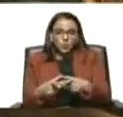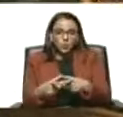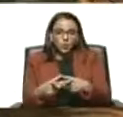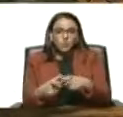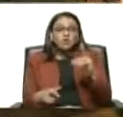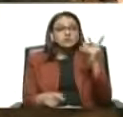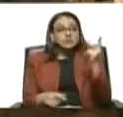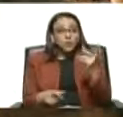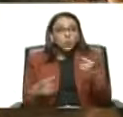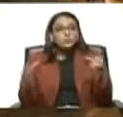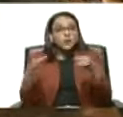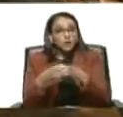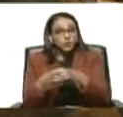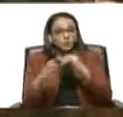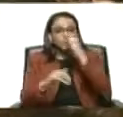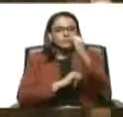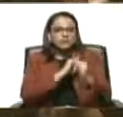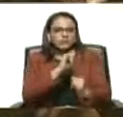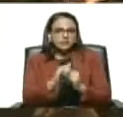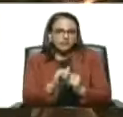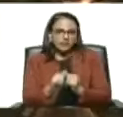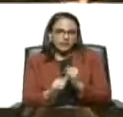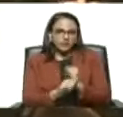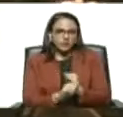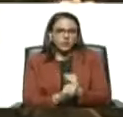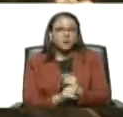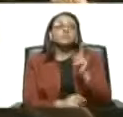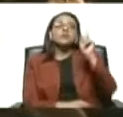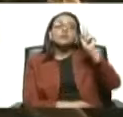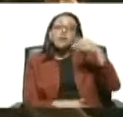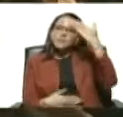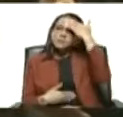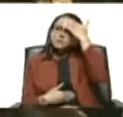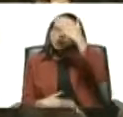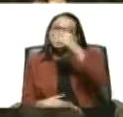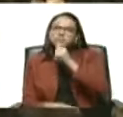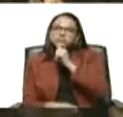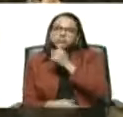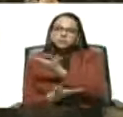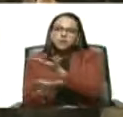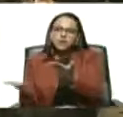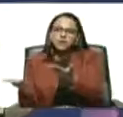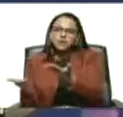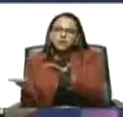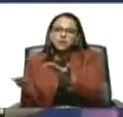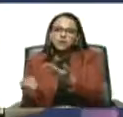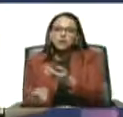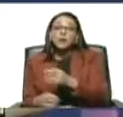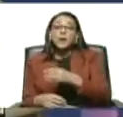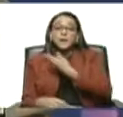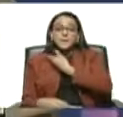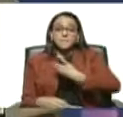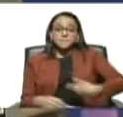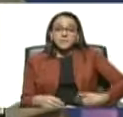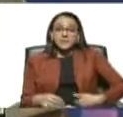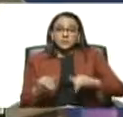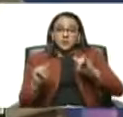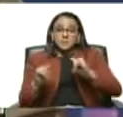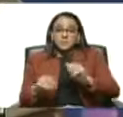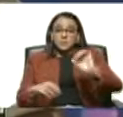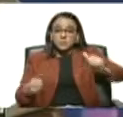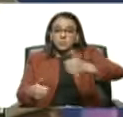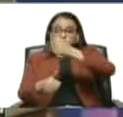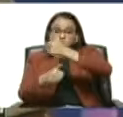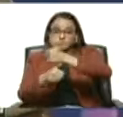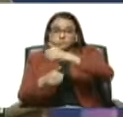segundo seminario internacional. Quiero saludar también al presidente del Instituto, Saúl